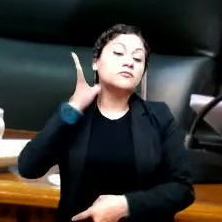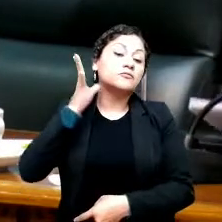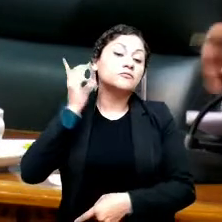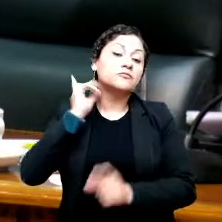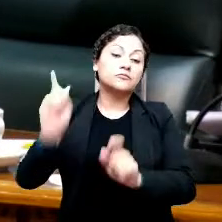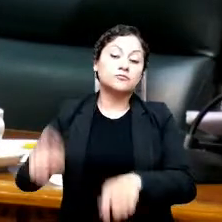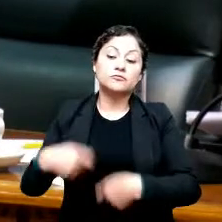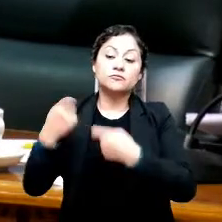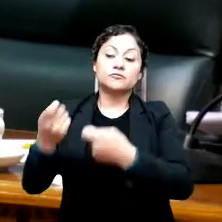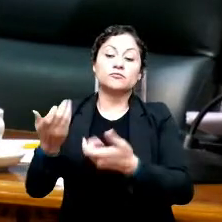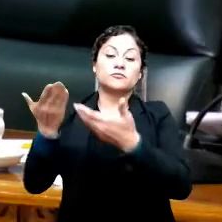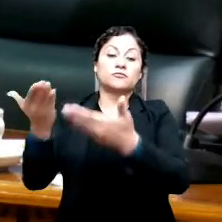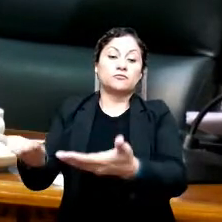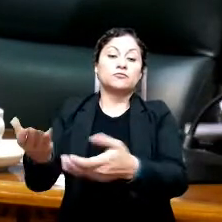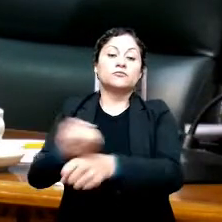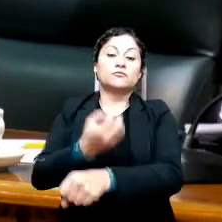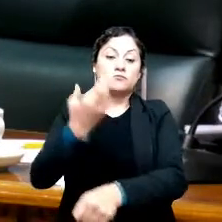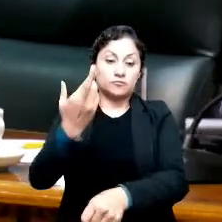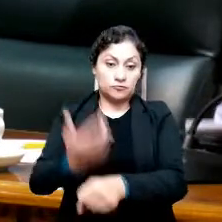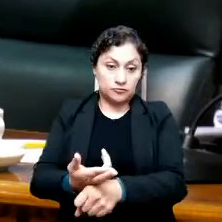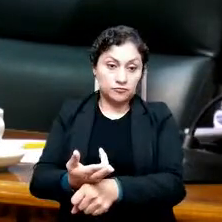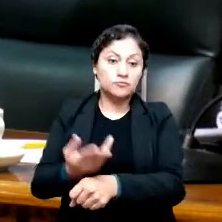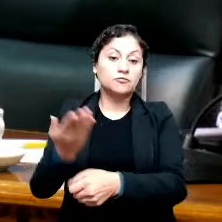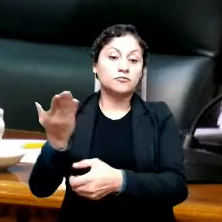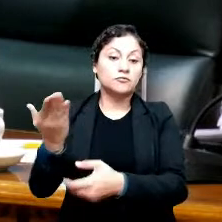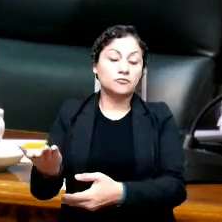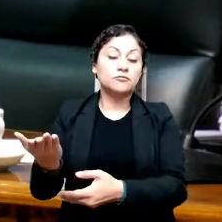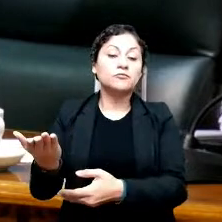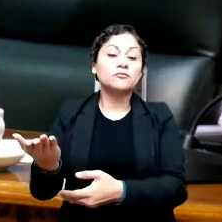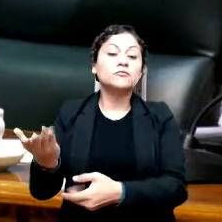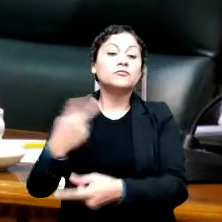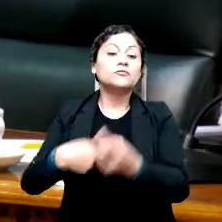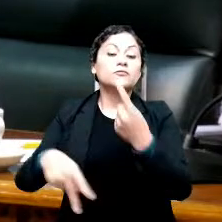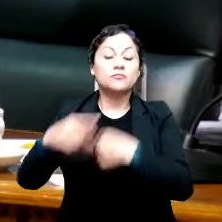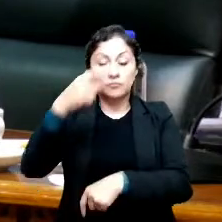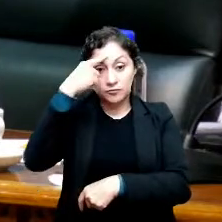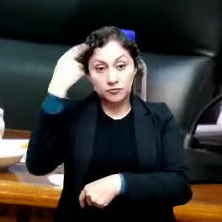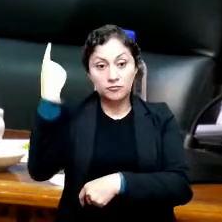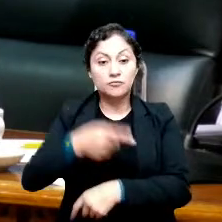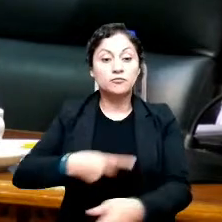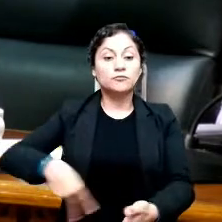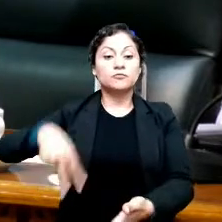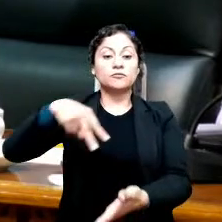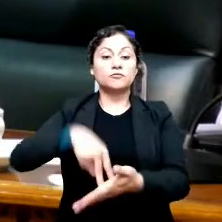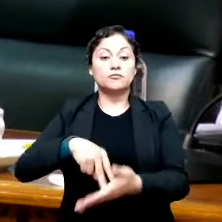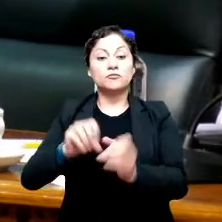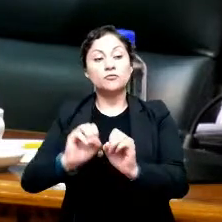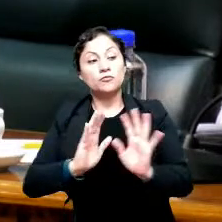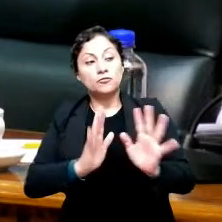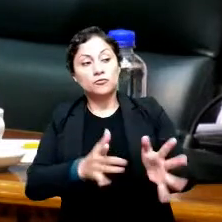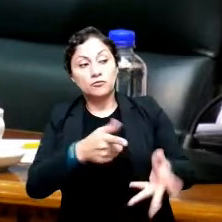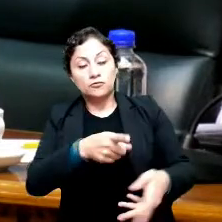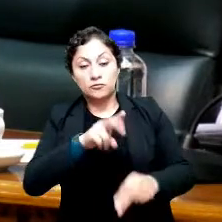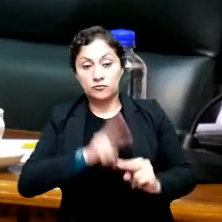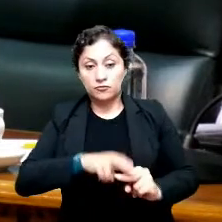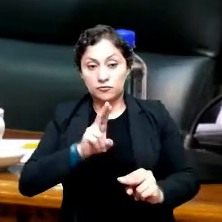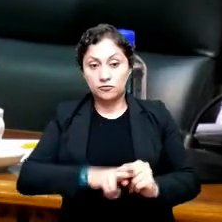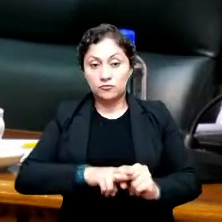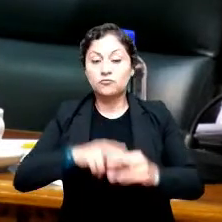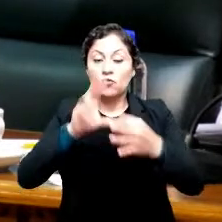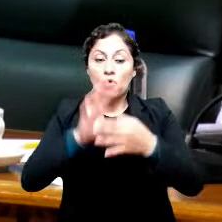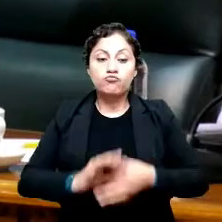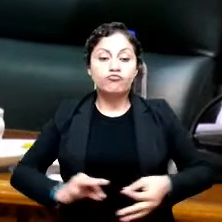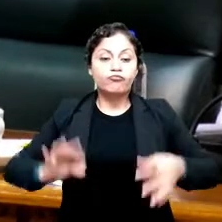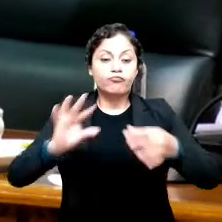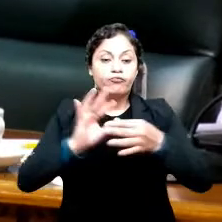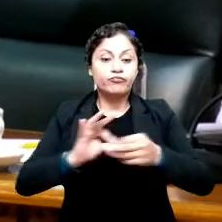uso de la palabra al servidor público compareciente para que en la tribuna o desde su lugar lleve a cabo una exposición